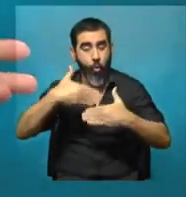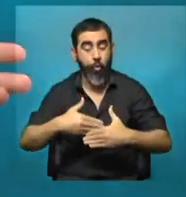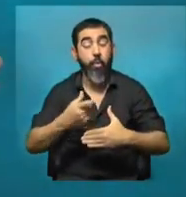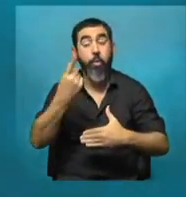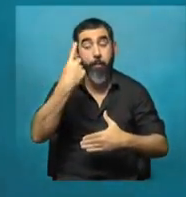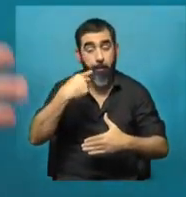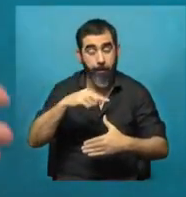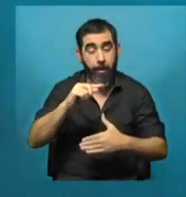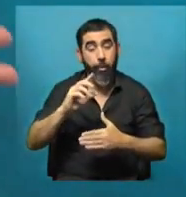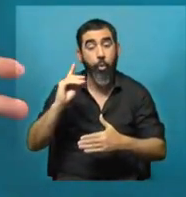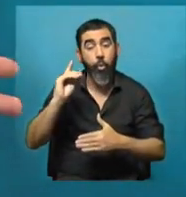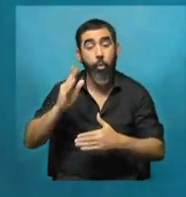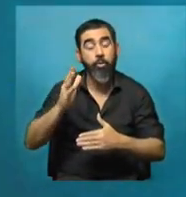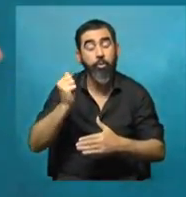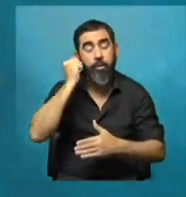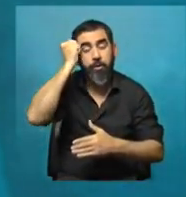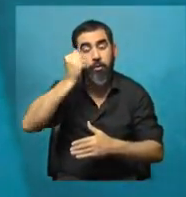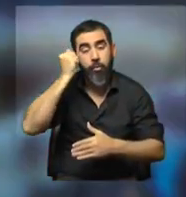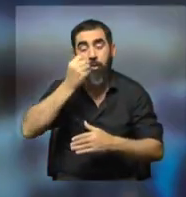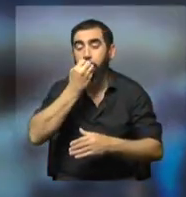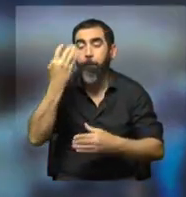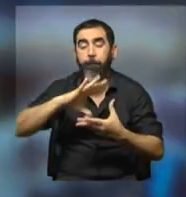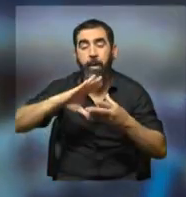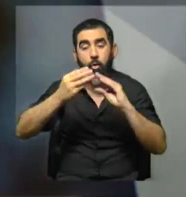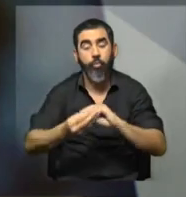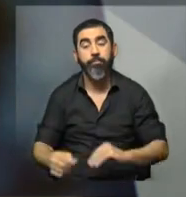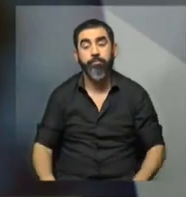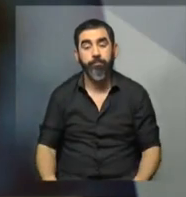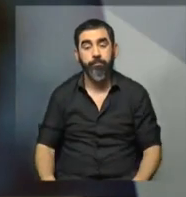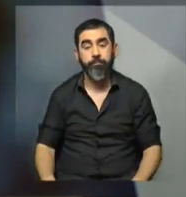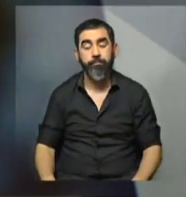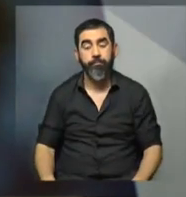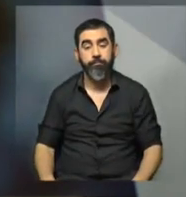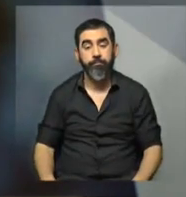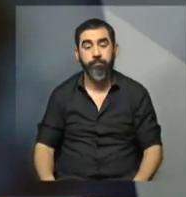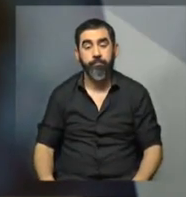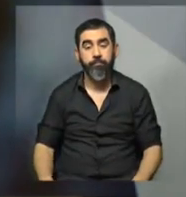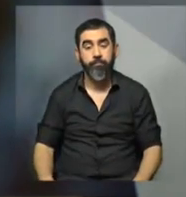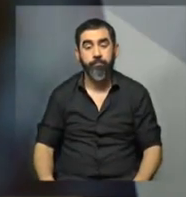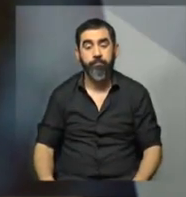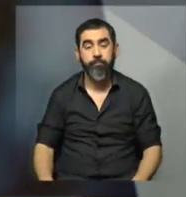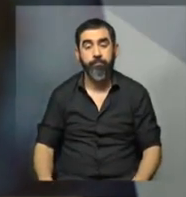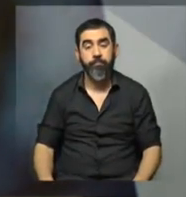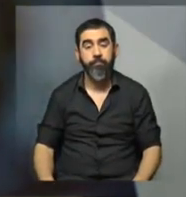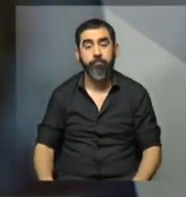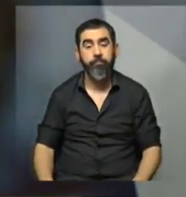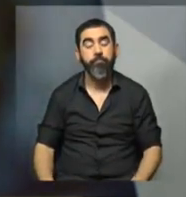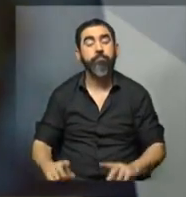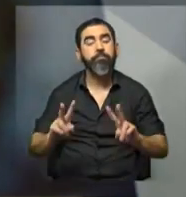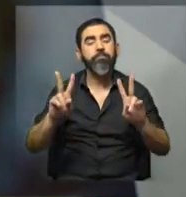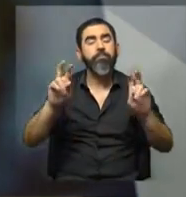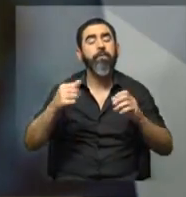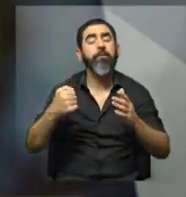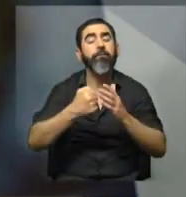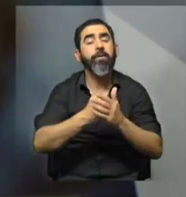tienen una duración de sueño más adecuada. Y acá hay otro elemento que no me quiero extender, pero que cuando hablan de los fines de